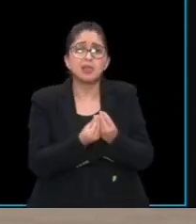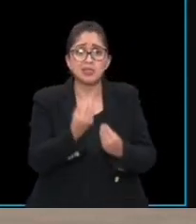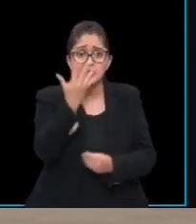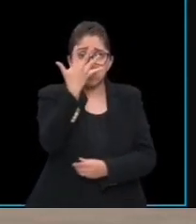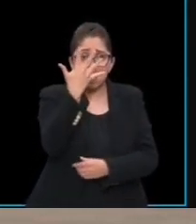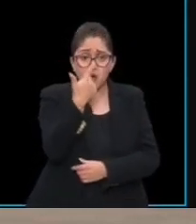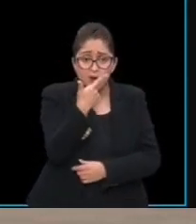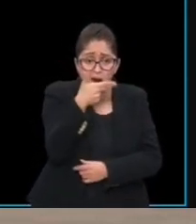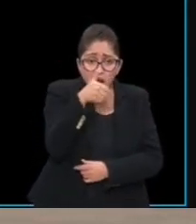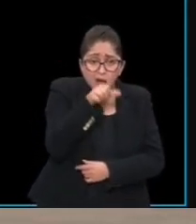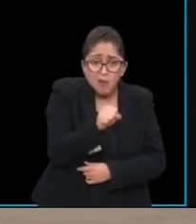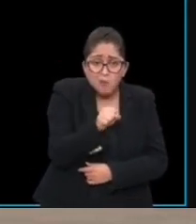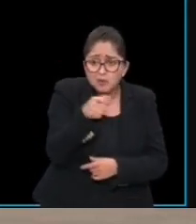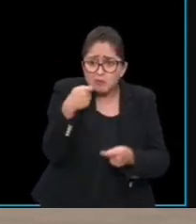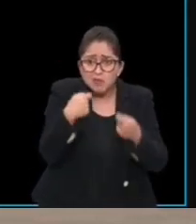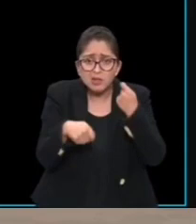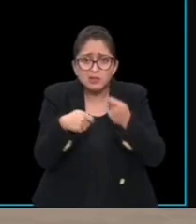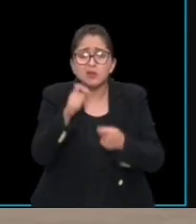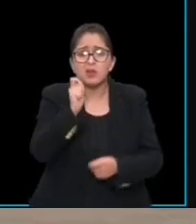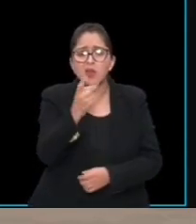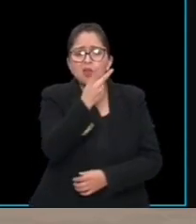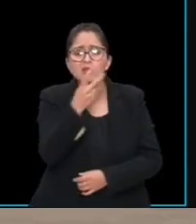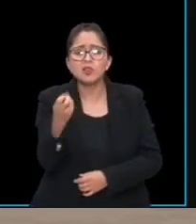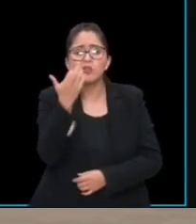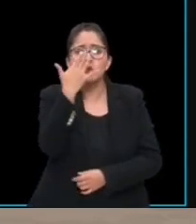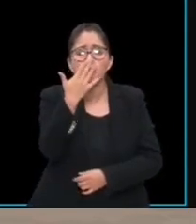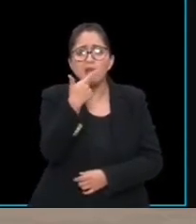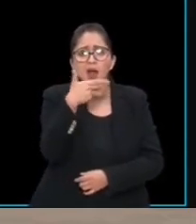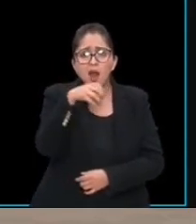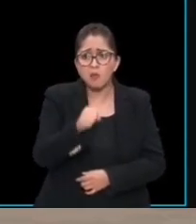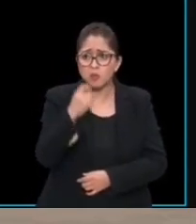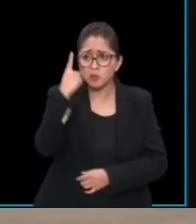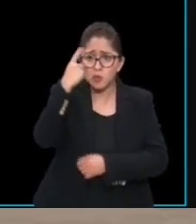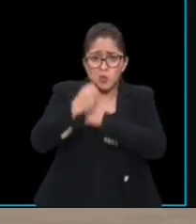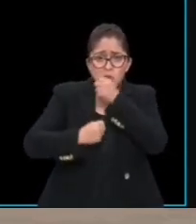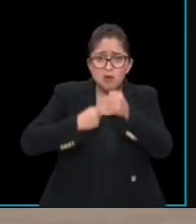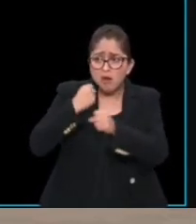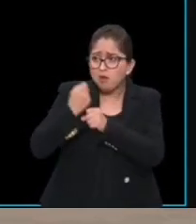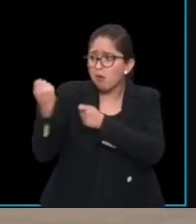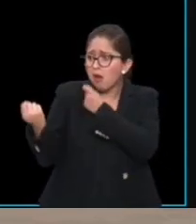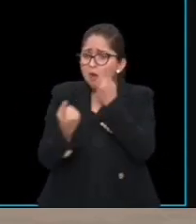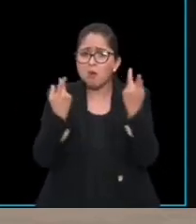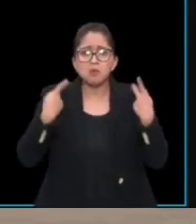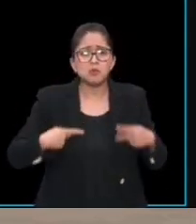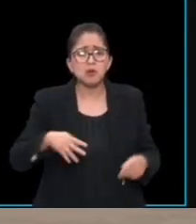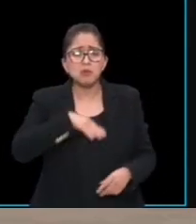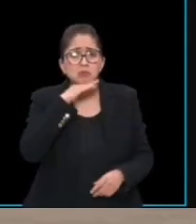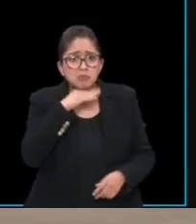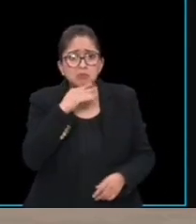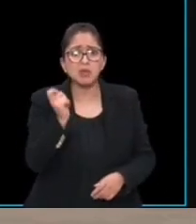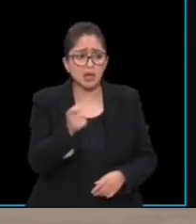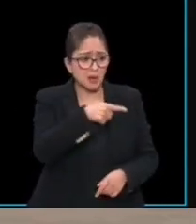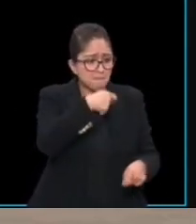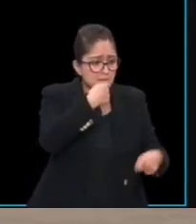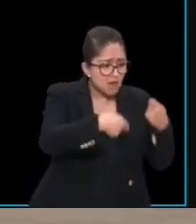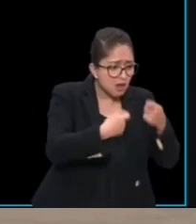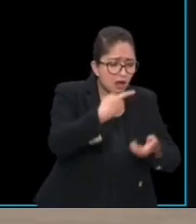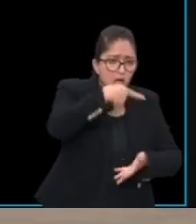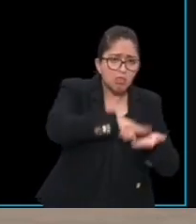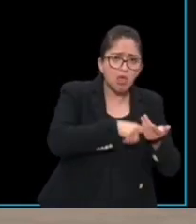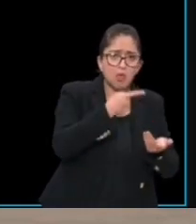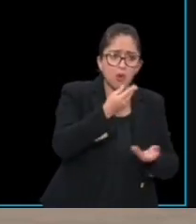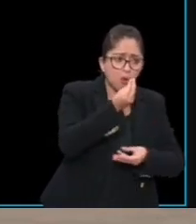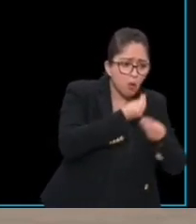gramos de plástico, es decir, 250 gramos de plástico al año sin darnos cuenta, debido a los plásticos que están en los alimentos, en los que están en los